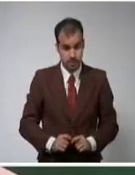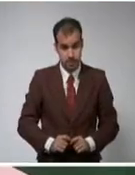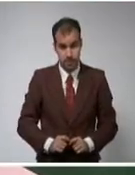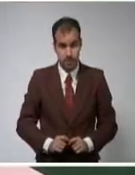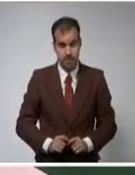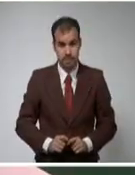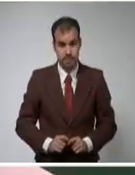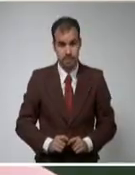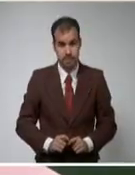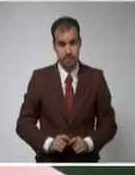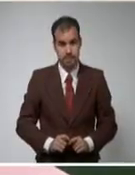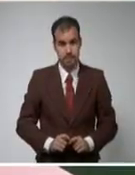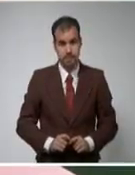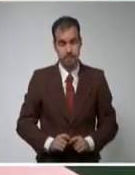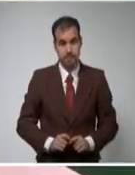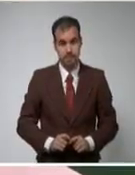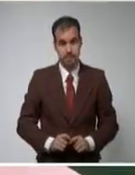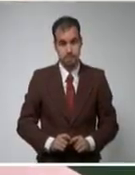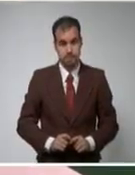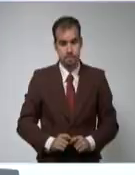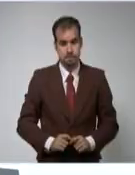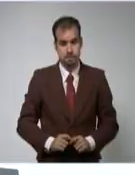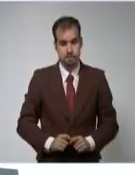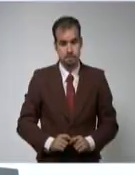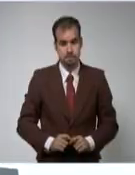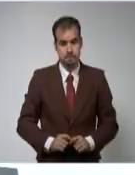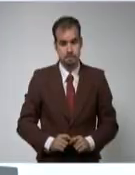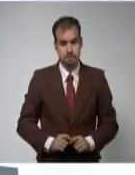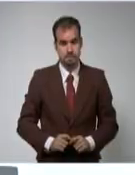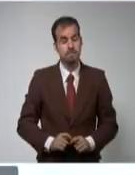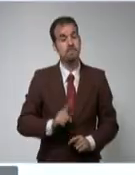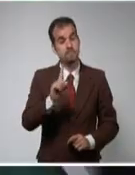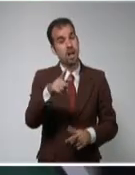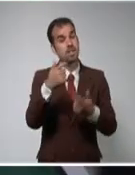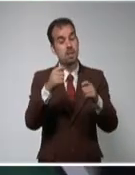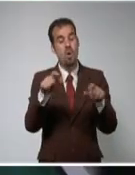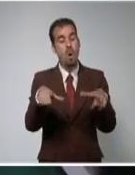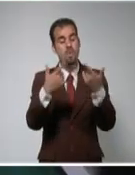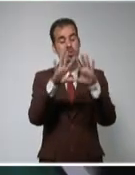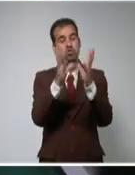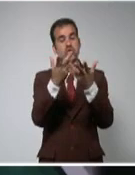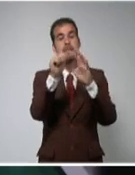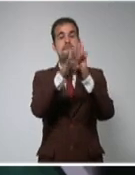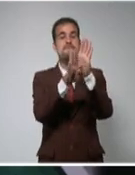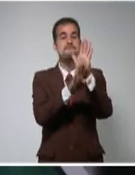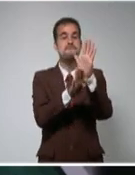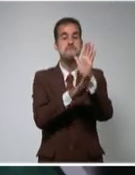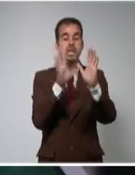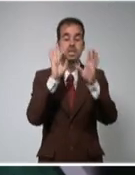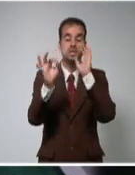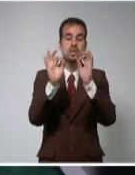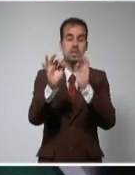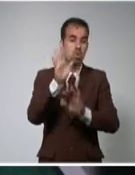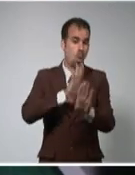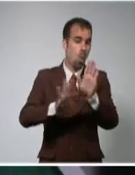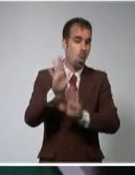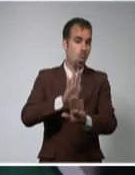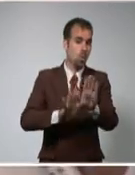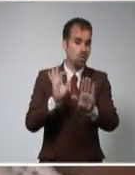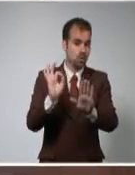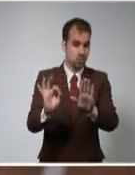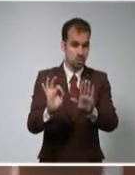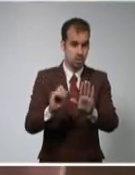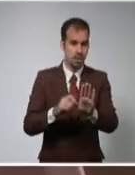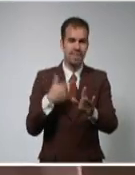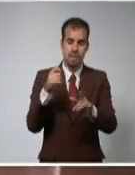laboratorio y está desde el cumplimiento de todas las medidas de bioseguridad y mis